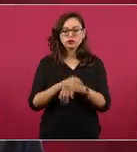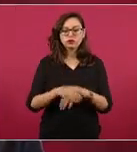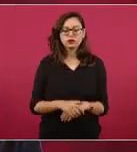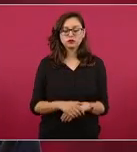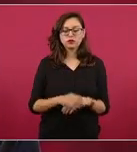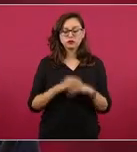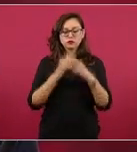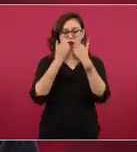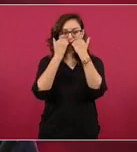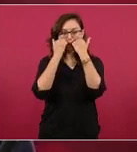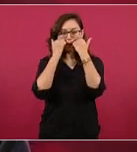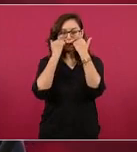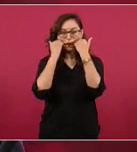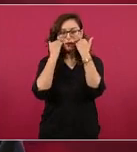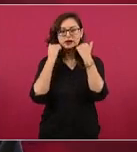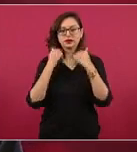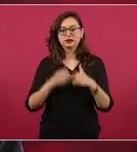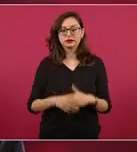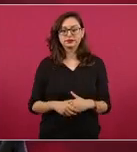para no